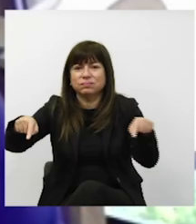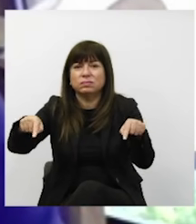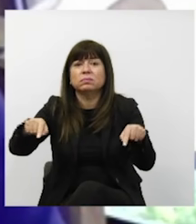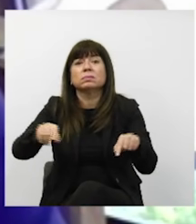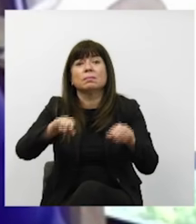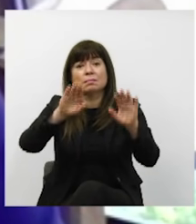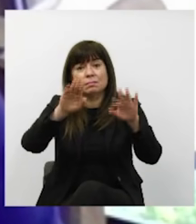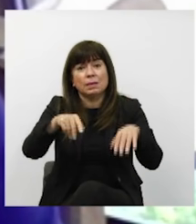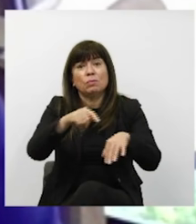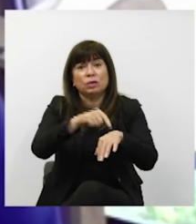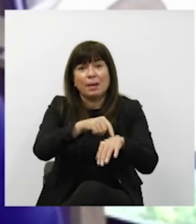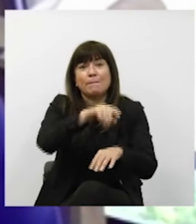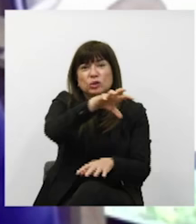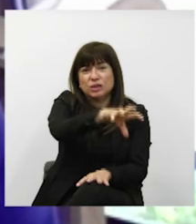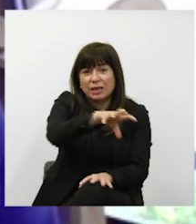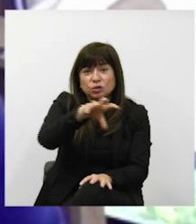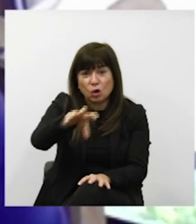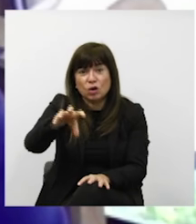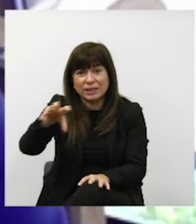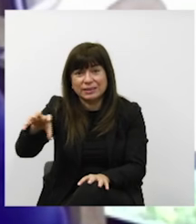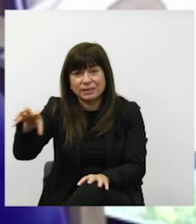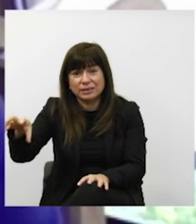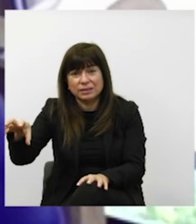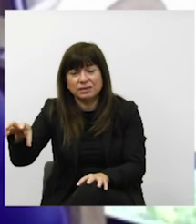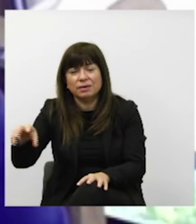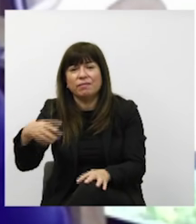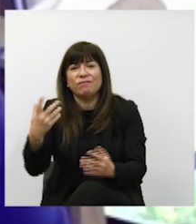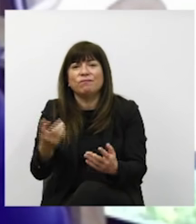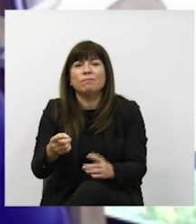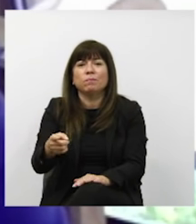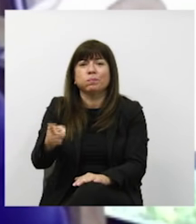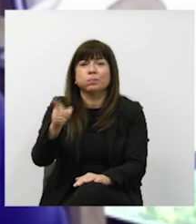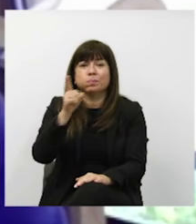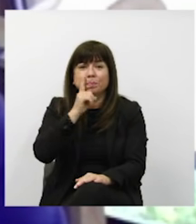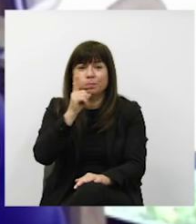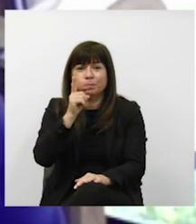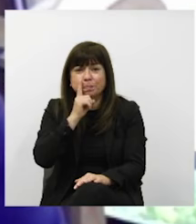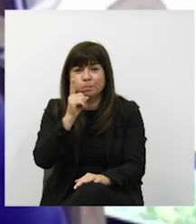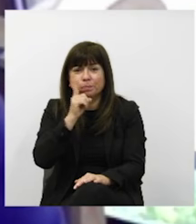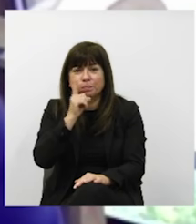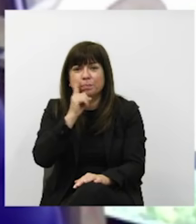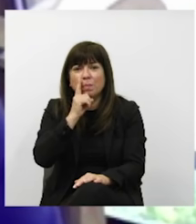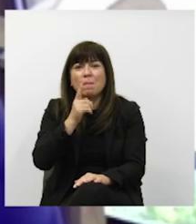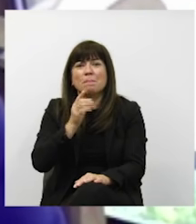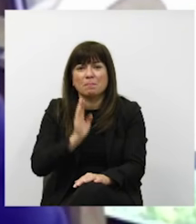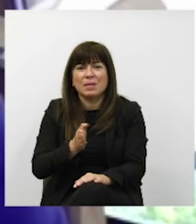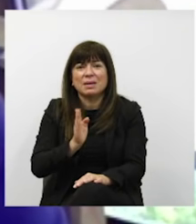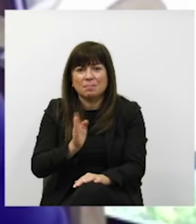A la vez va a haber sectores que van a tener un shock